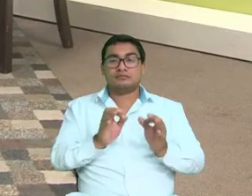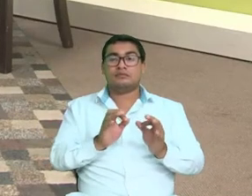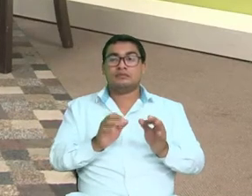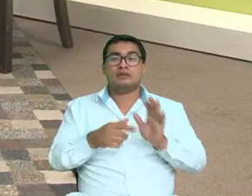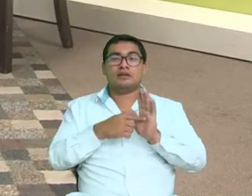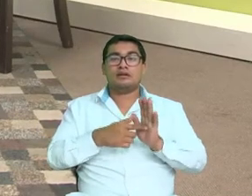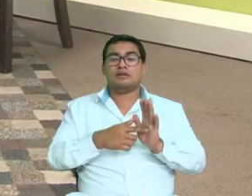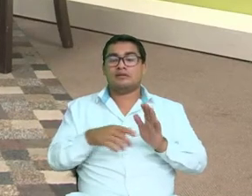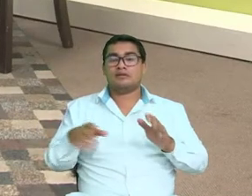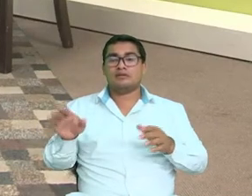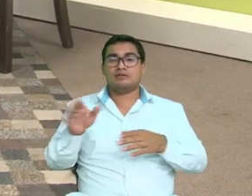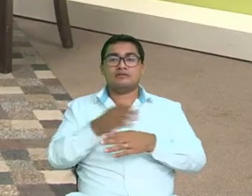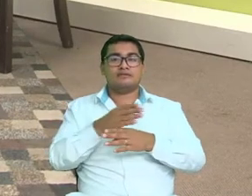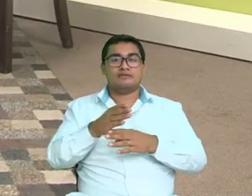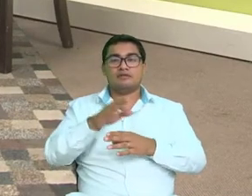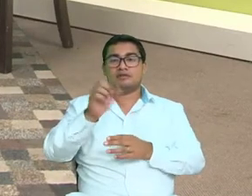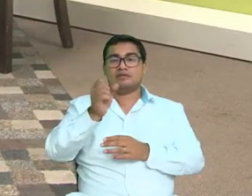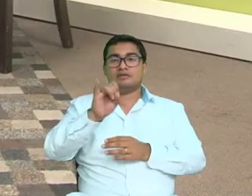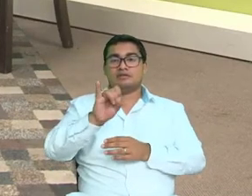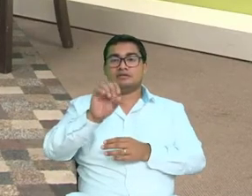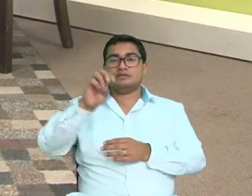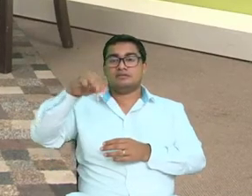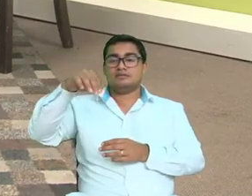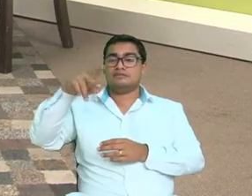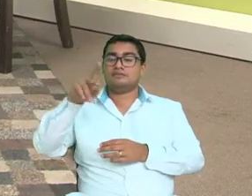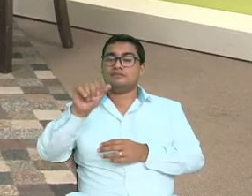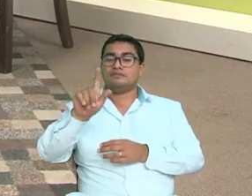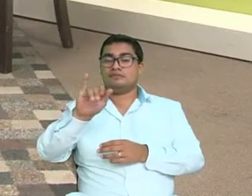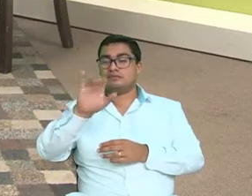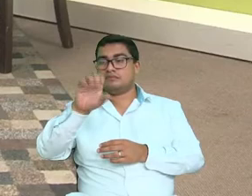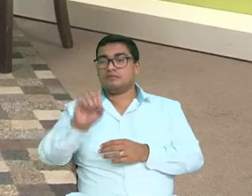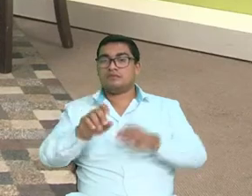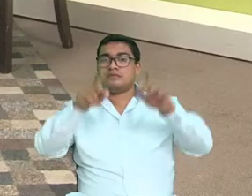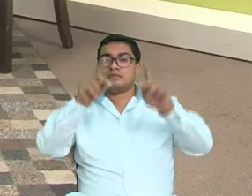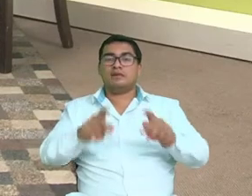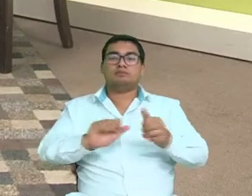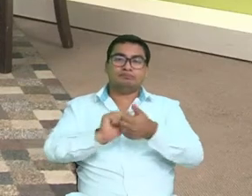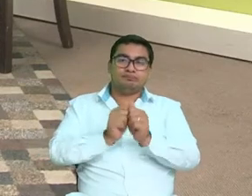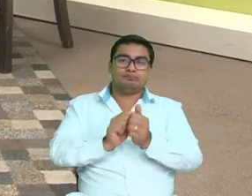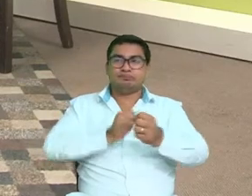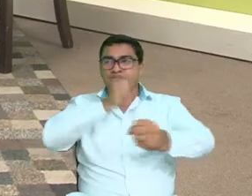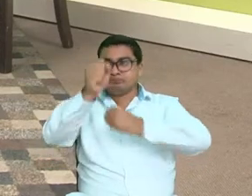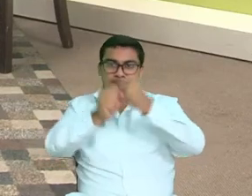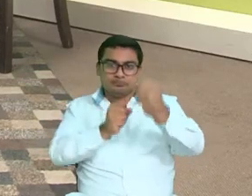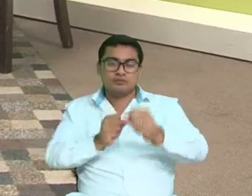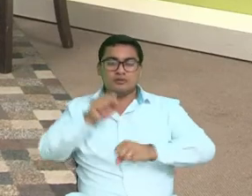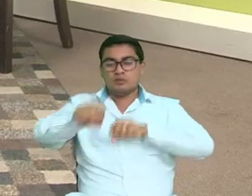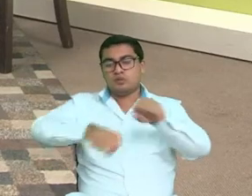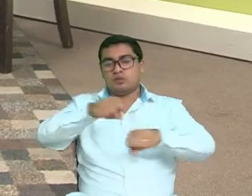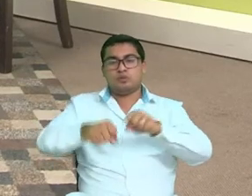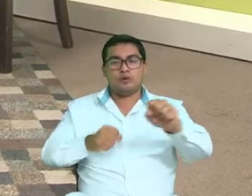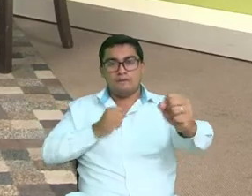parasimpático. Si es una persona que está haciendo ejercicio, ya sea boxeo, natación, bicicleta,